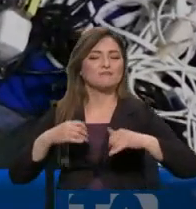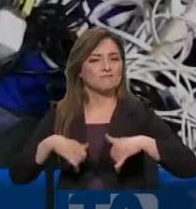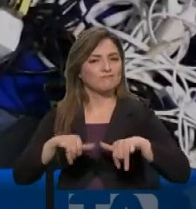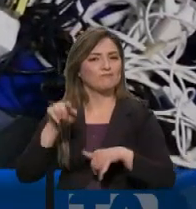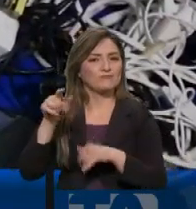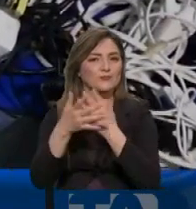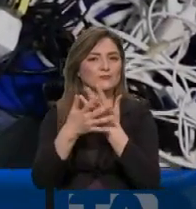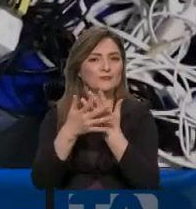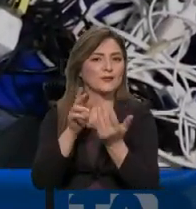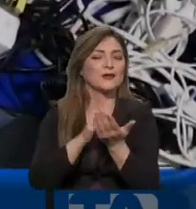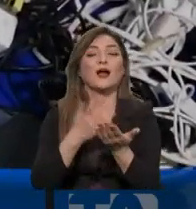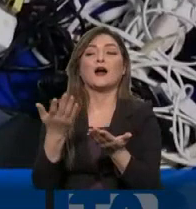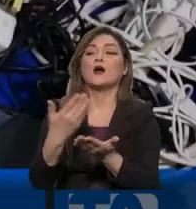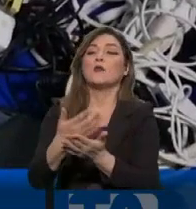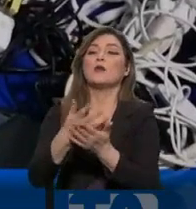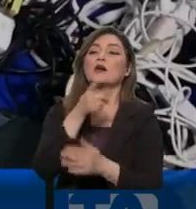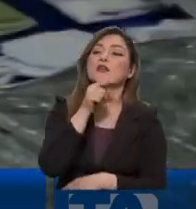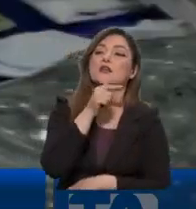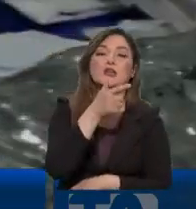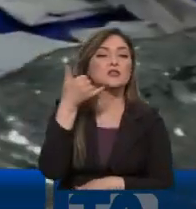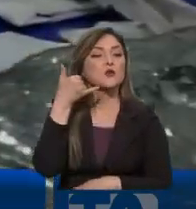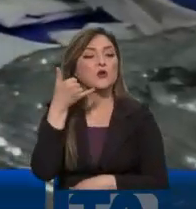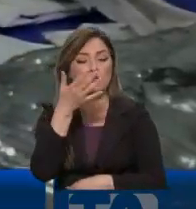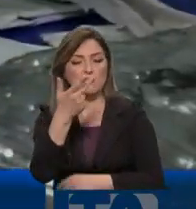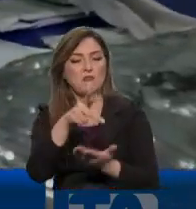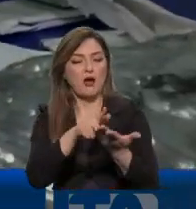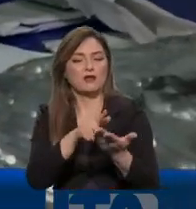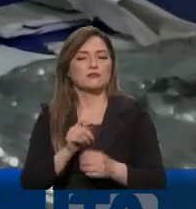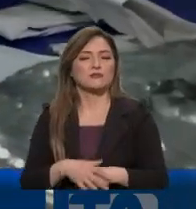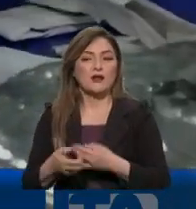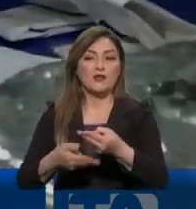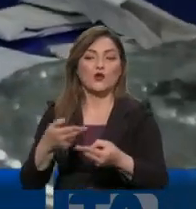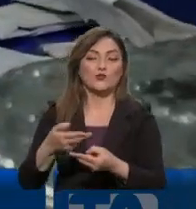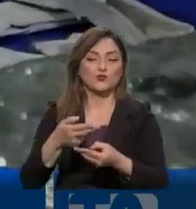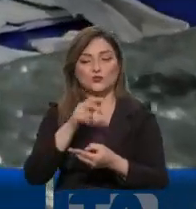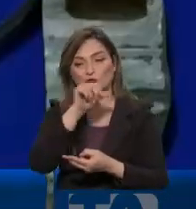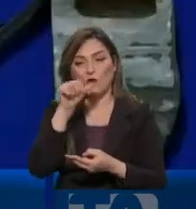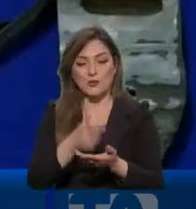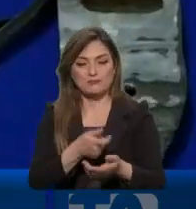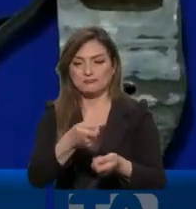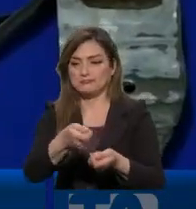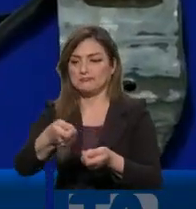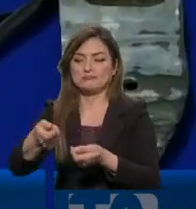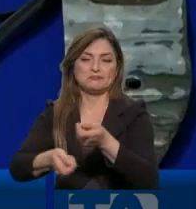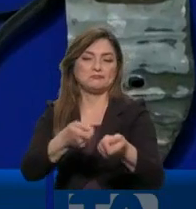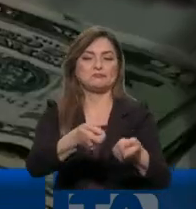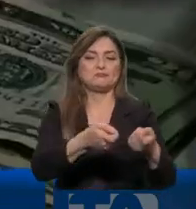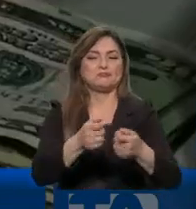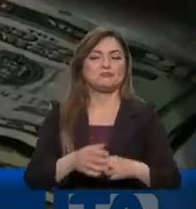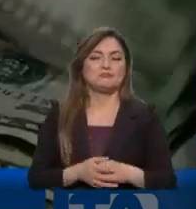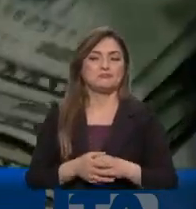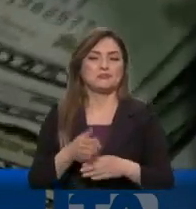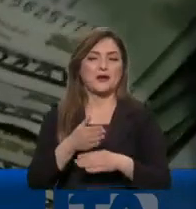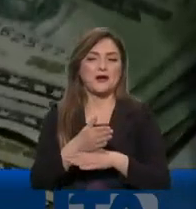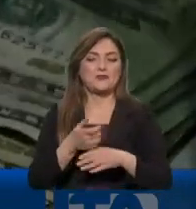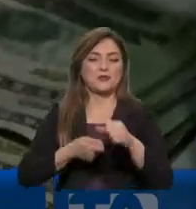desde esta celda se alquilaban los dispositivos móviles y se expendía la droga, pues además se encontró armas blancas y más de